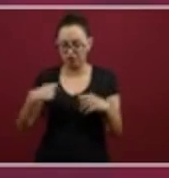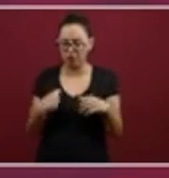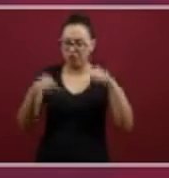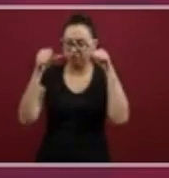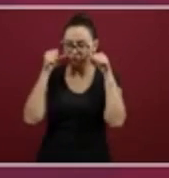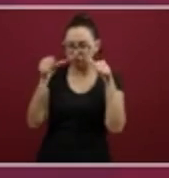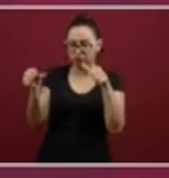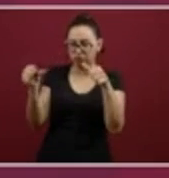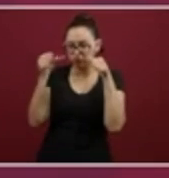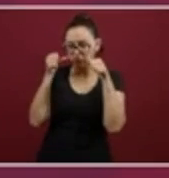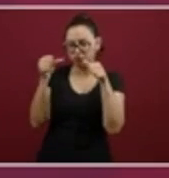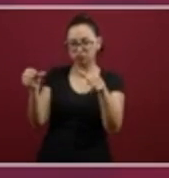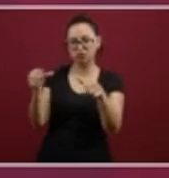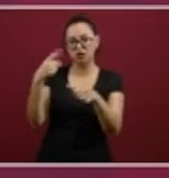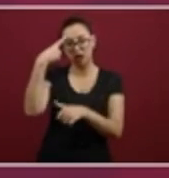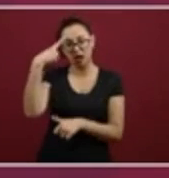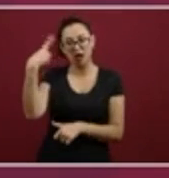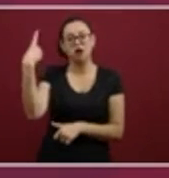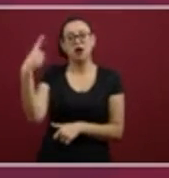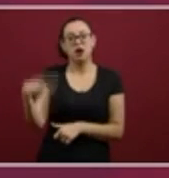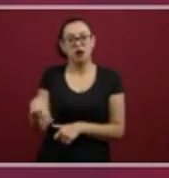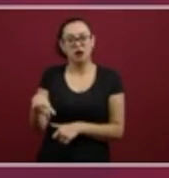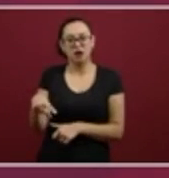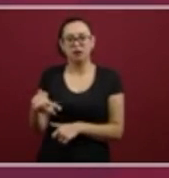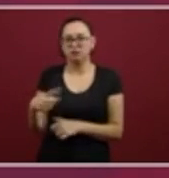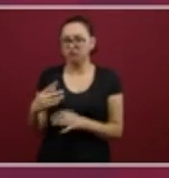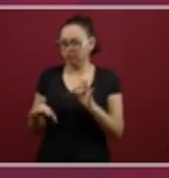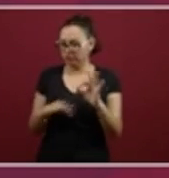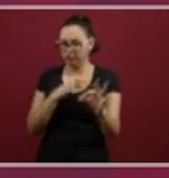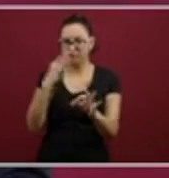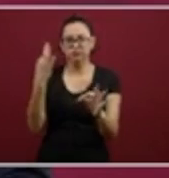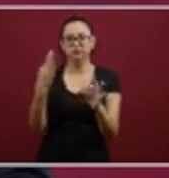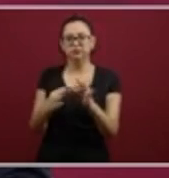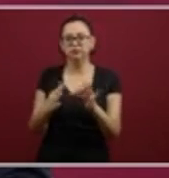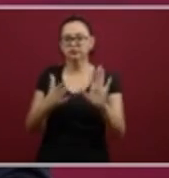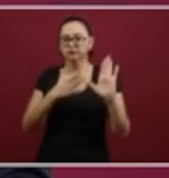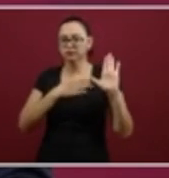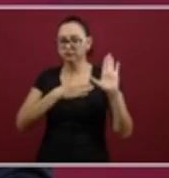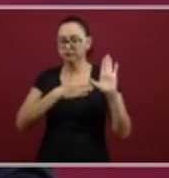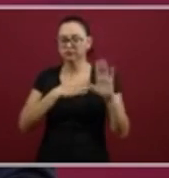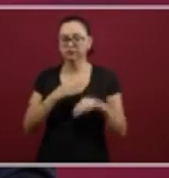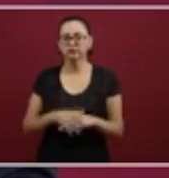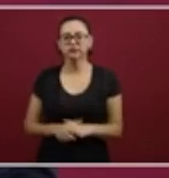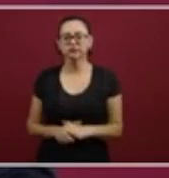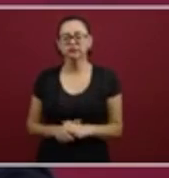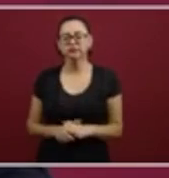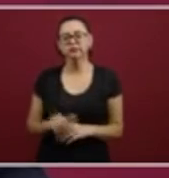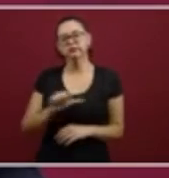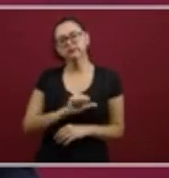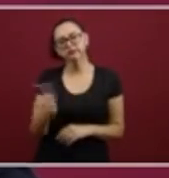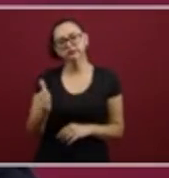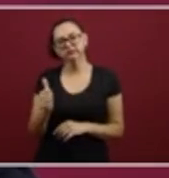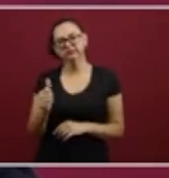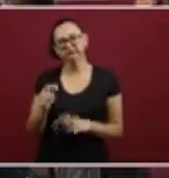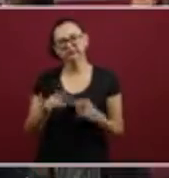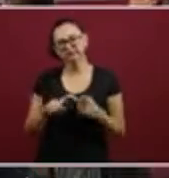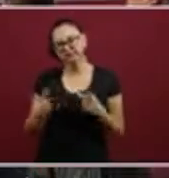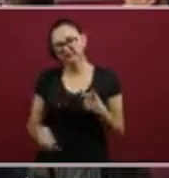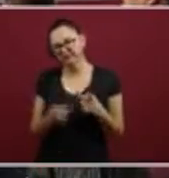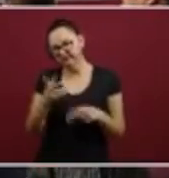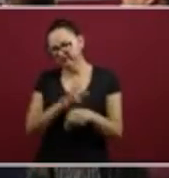para no dejar de cumplir con ese compromiso. Lo otro que me preguntaste